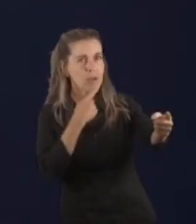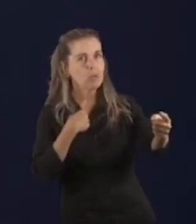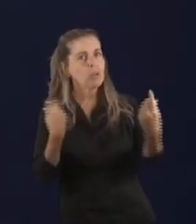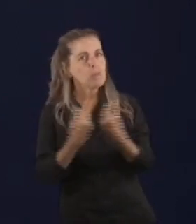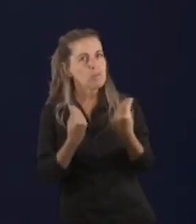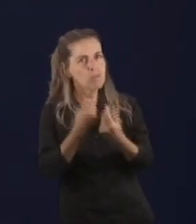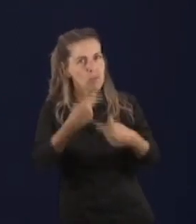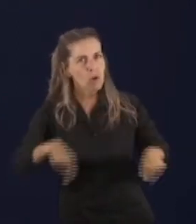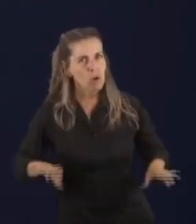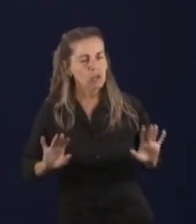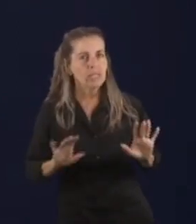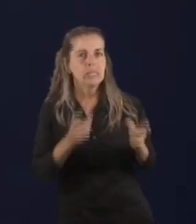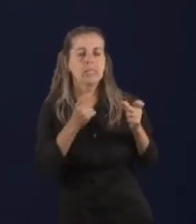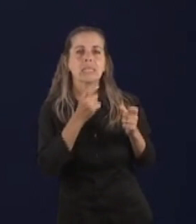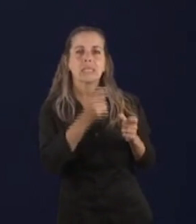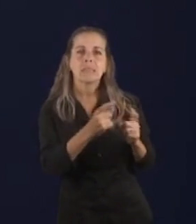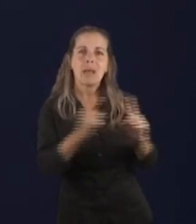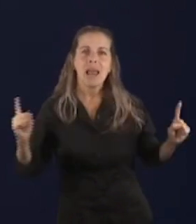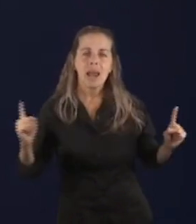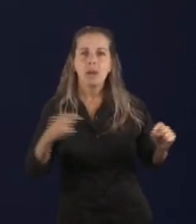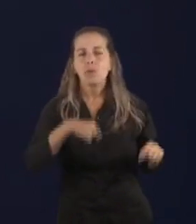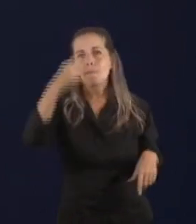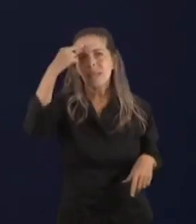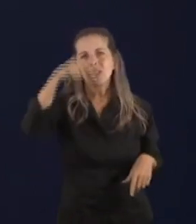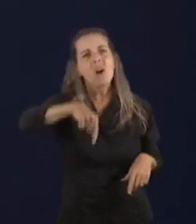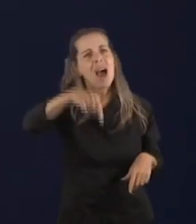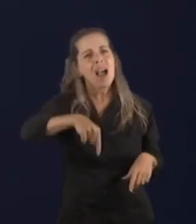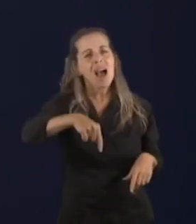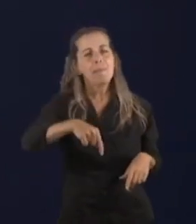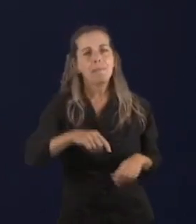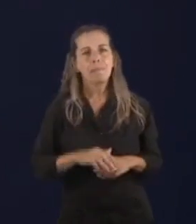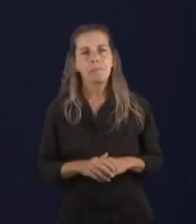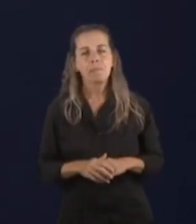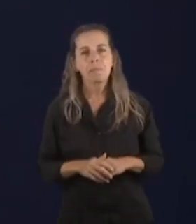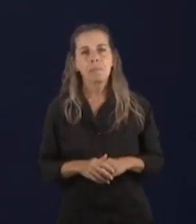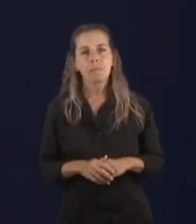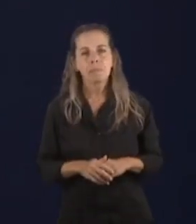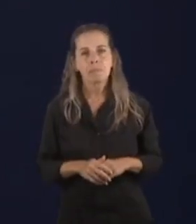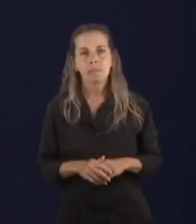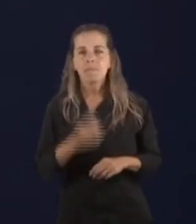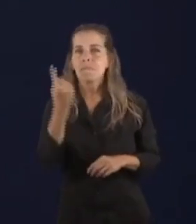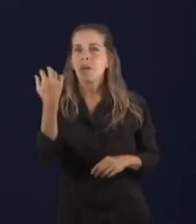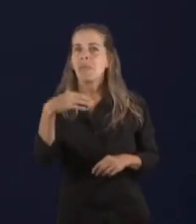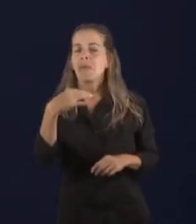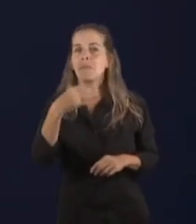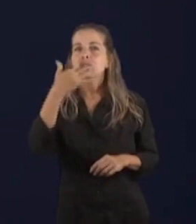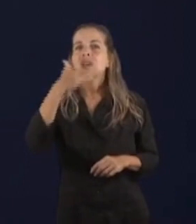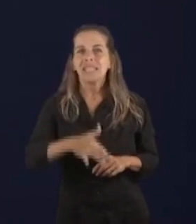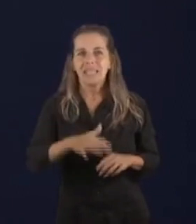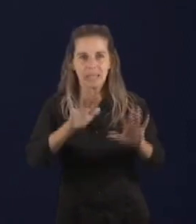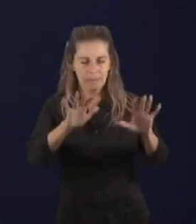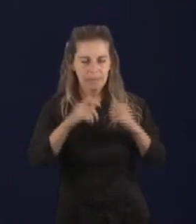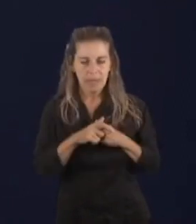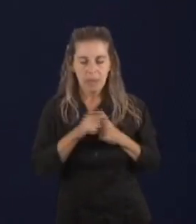eh yo creo que acá tenemos que entender que no podemos gastar más de lo que